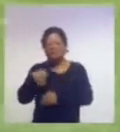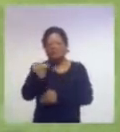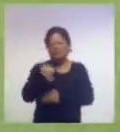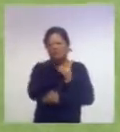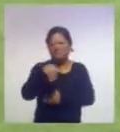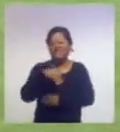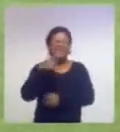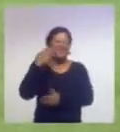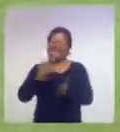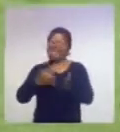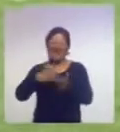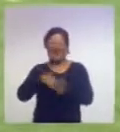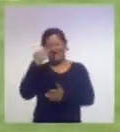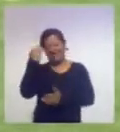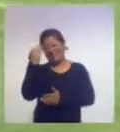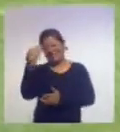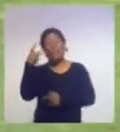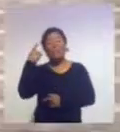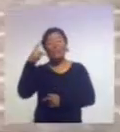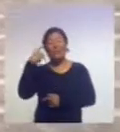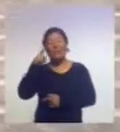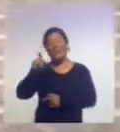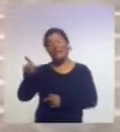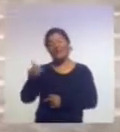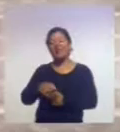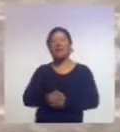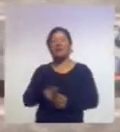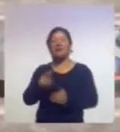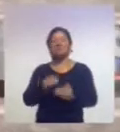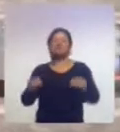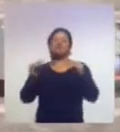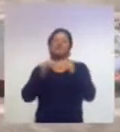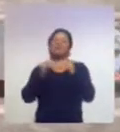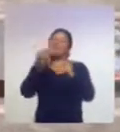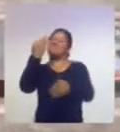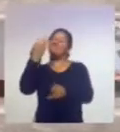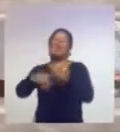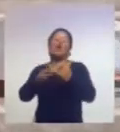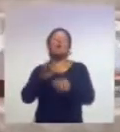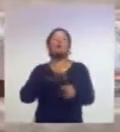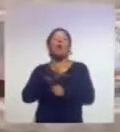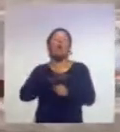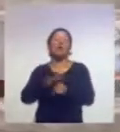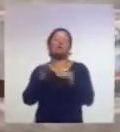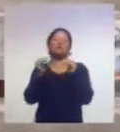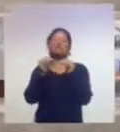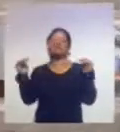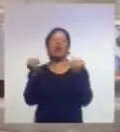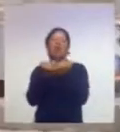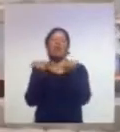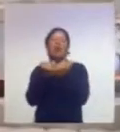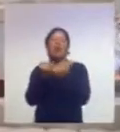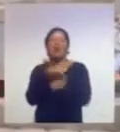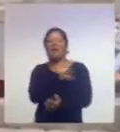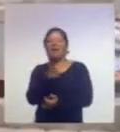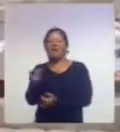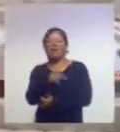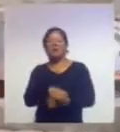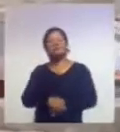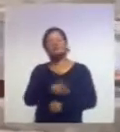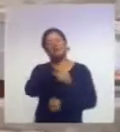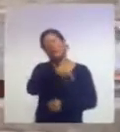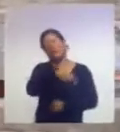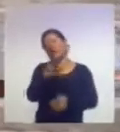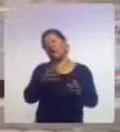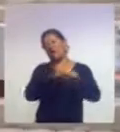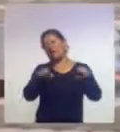poblano. Empate fue el resultado final. No, creo que es un equipo difícil. Repito, cada equipo que viene aquí a jugar contra el